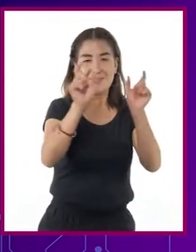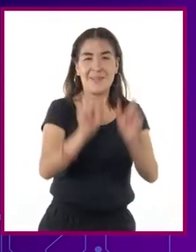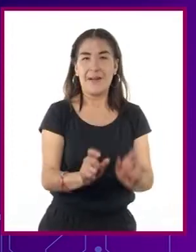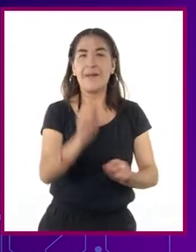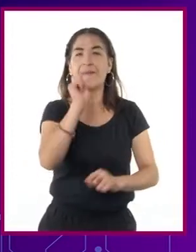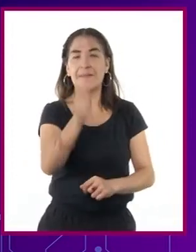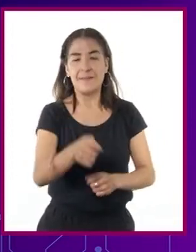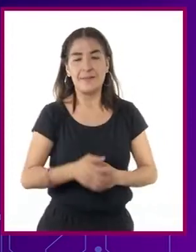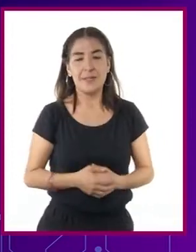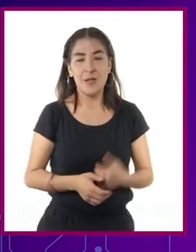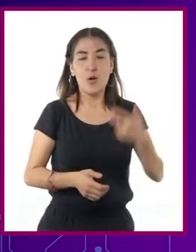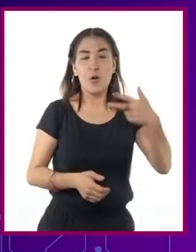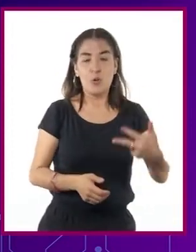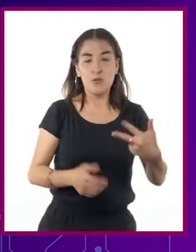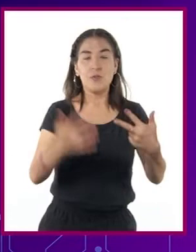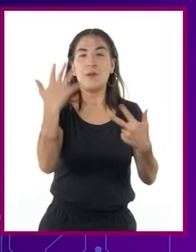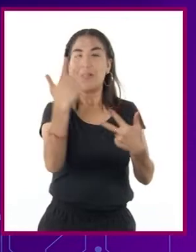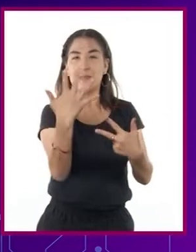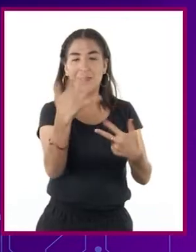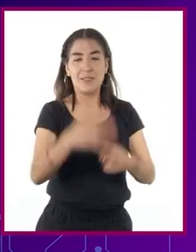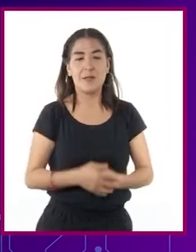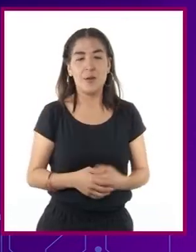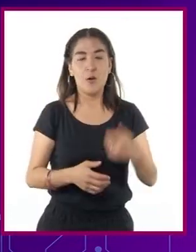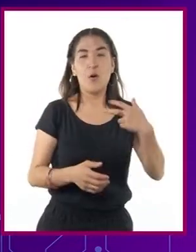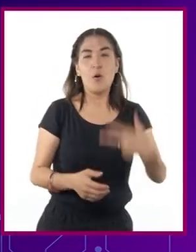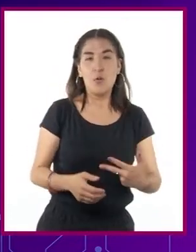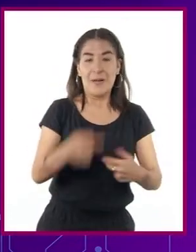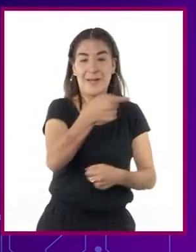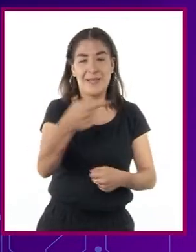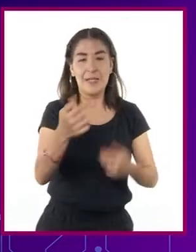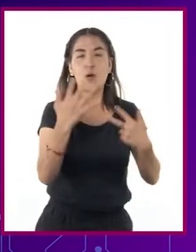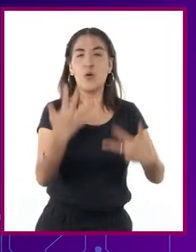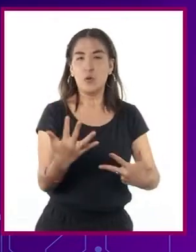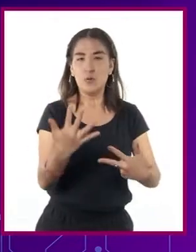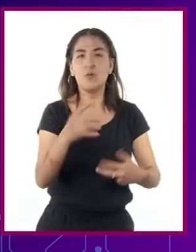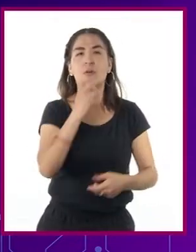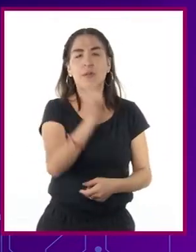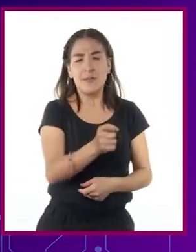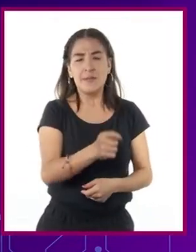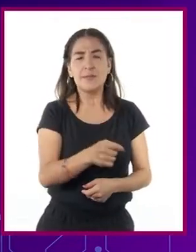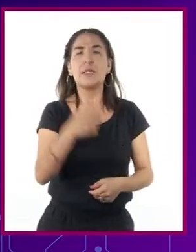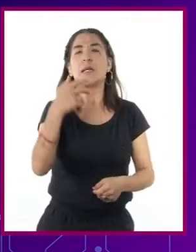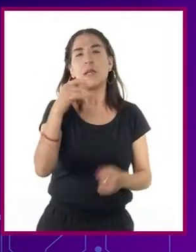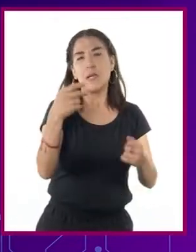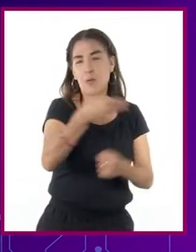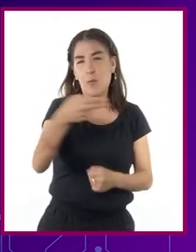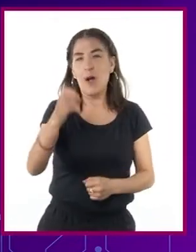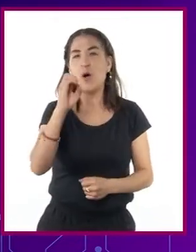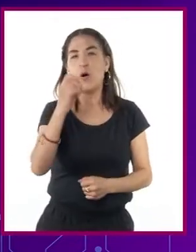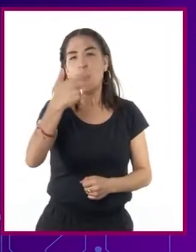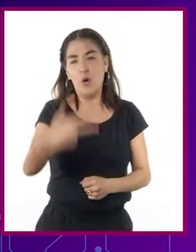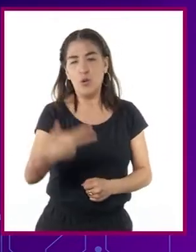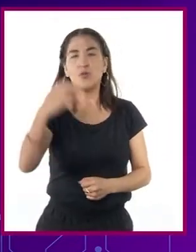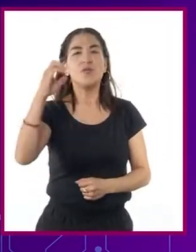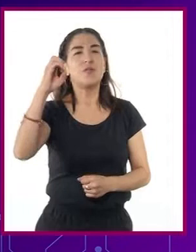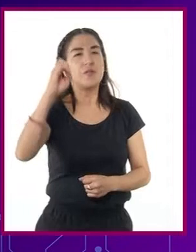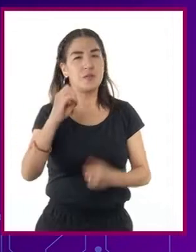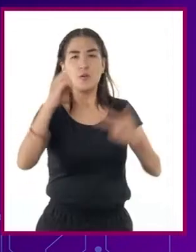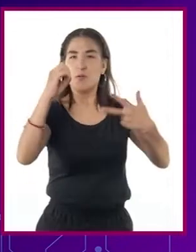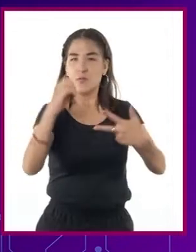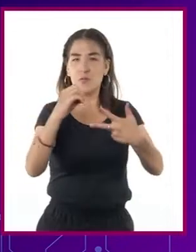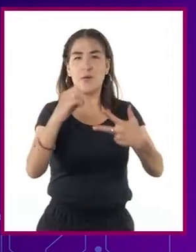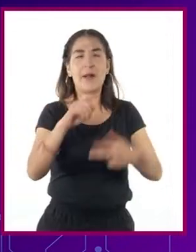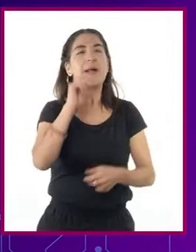tenemos que 8 elevado a la 5 entre 8 elevado a la 5 es igual a 8 elevado al exponente 0, y